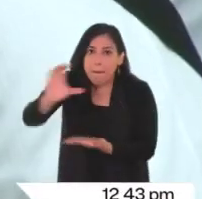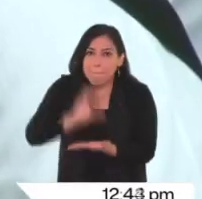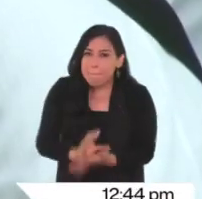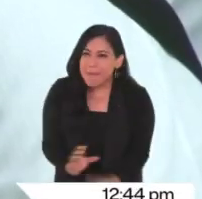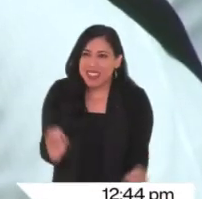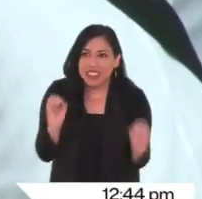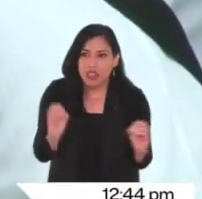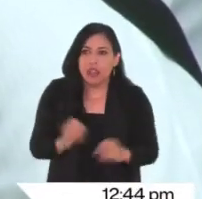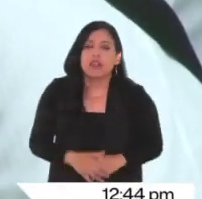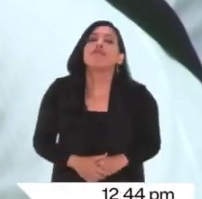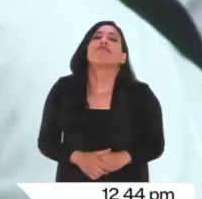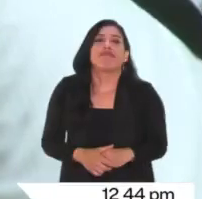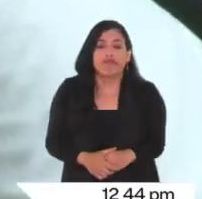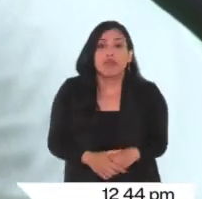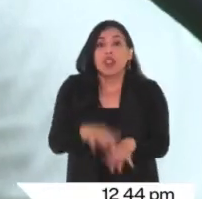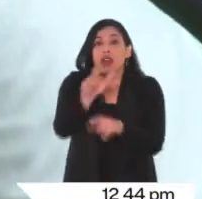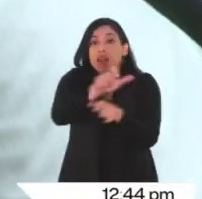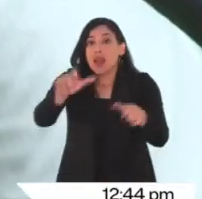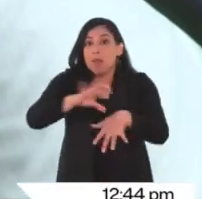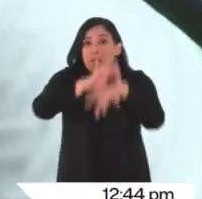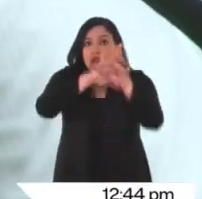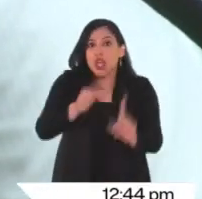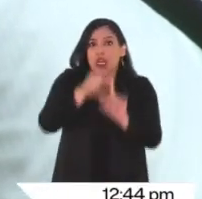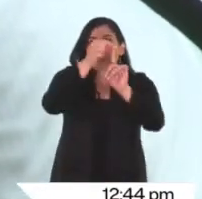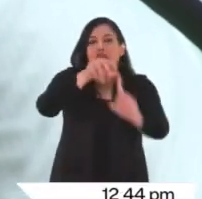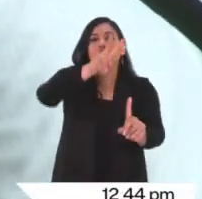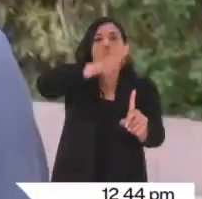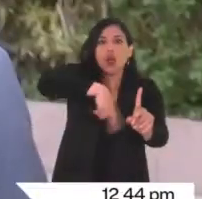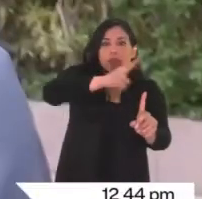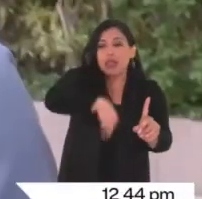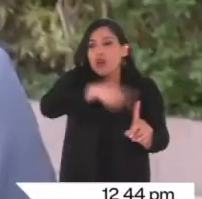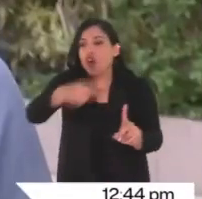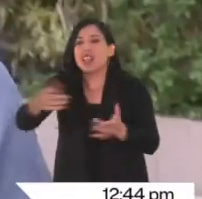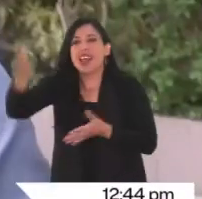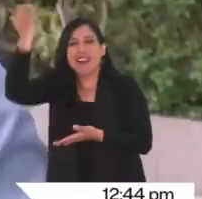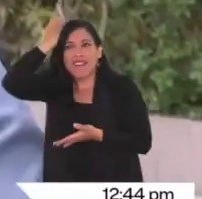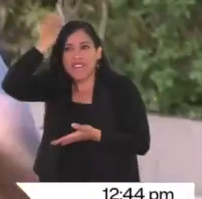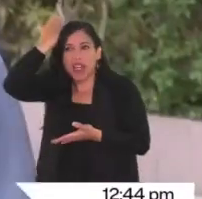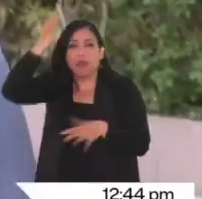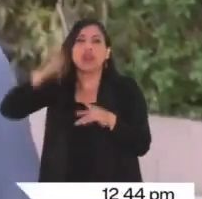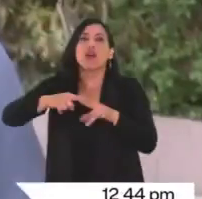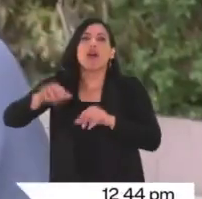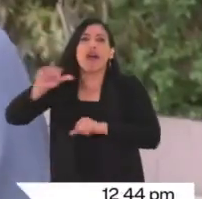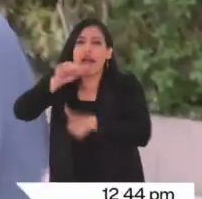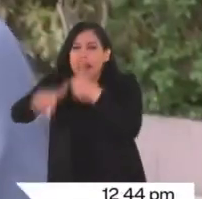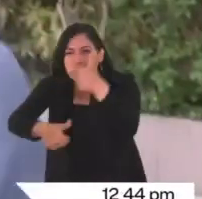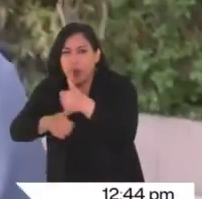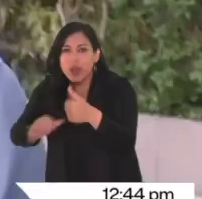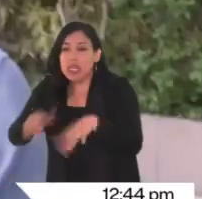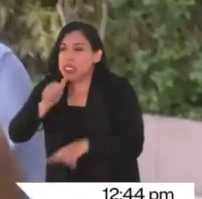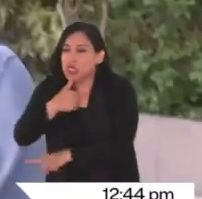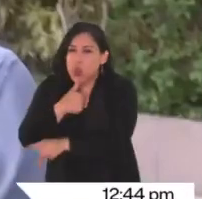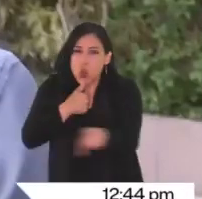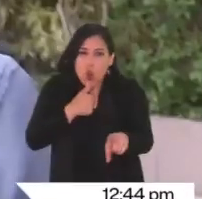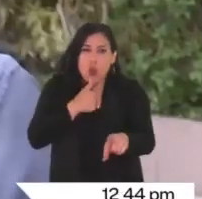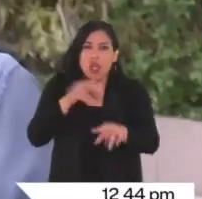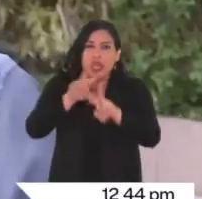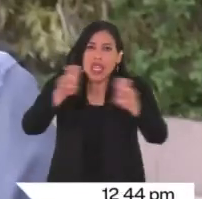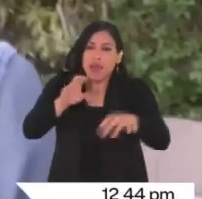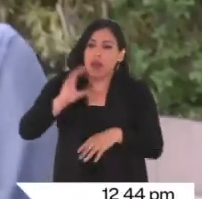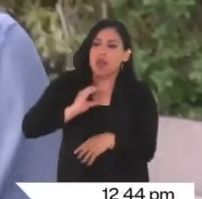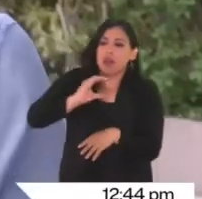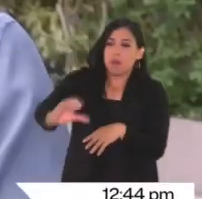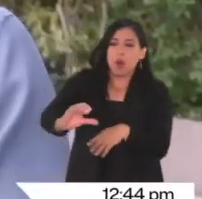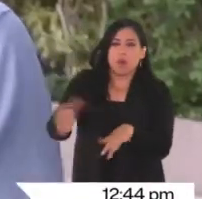cumplido. Ah, sí, a los especialistas les deben 2 meses, al personal de enfermería o de asistencial, que es el que más sufre por el tema